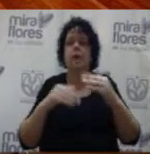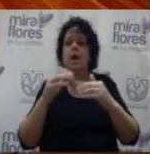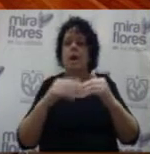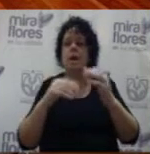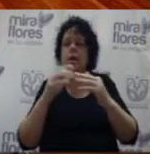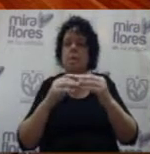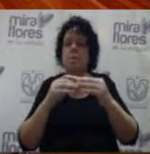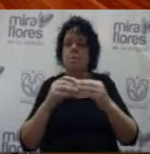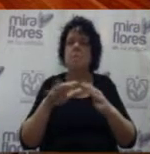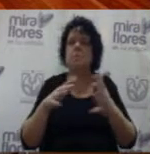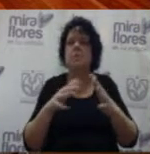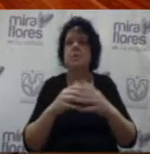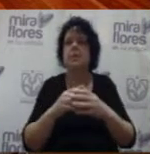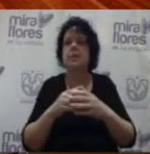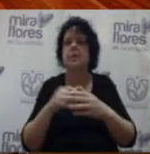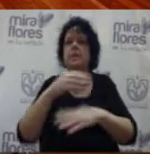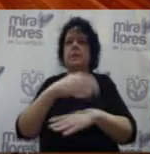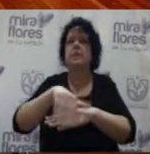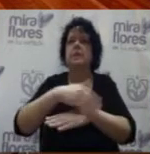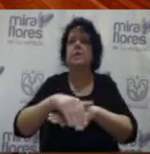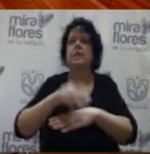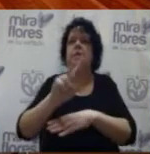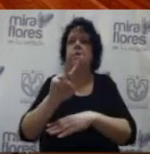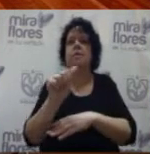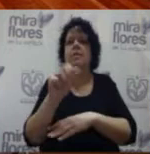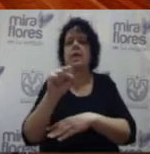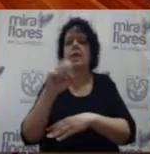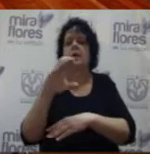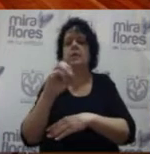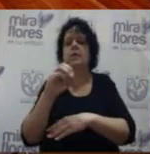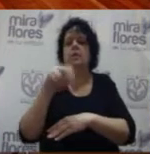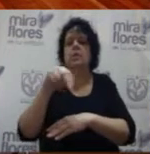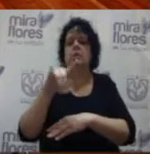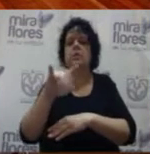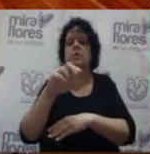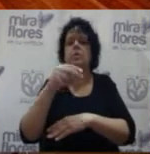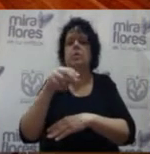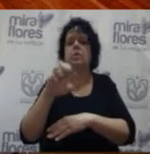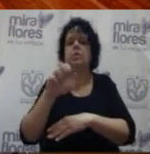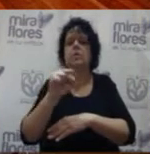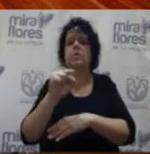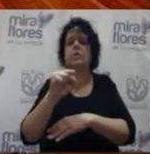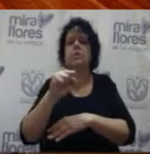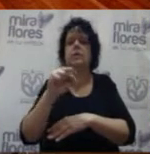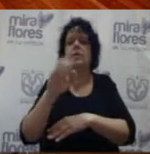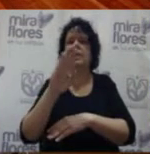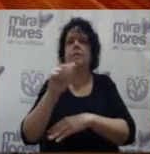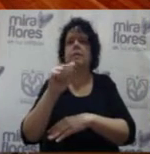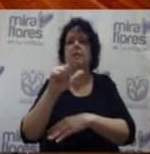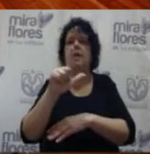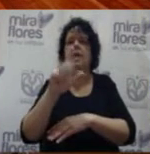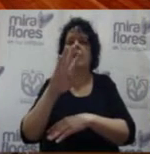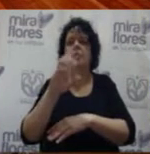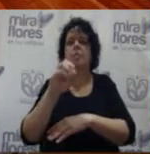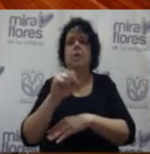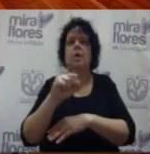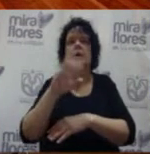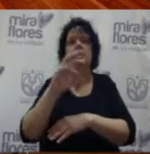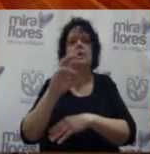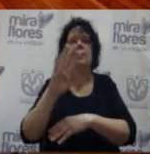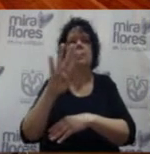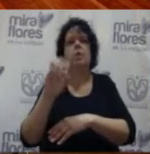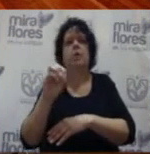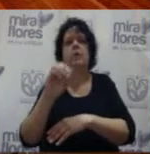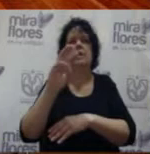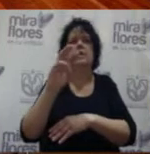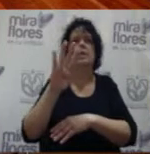predio ubicado en la avenida Vasco Núñez de Balboa, 620, 636, 640